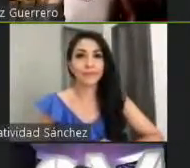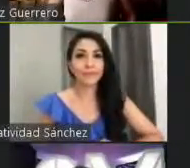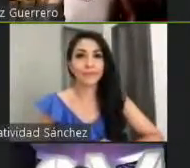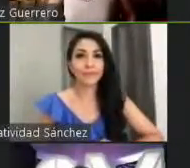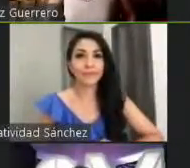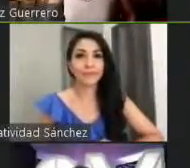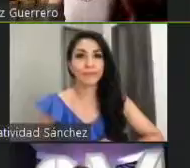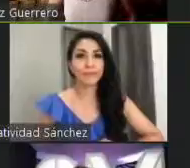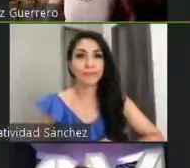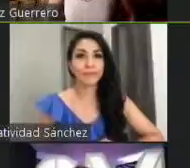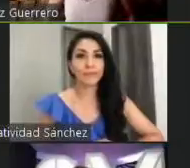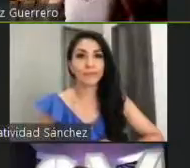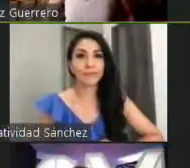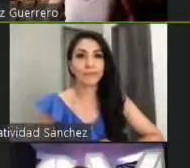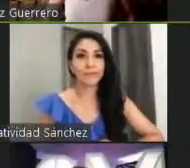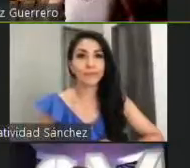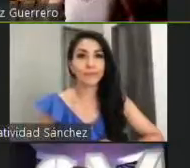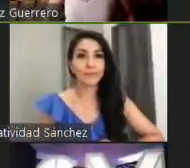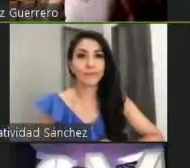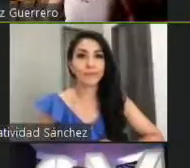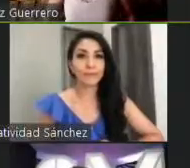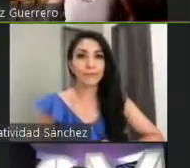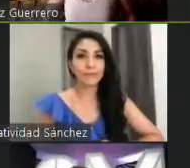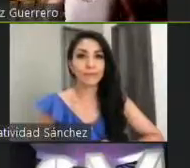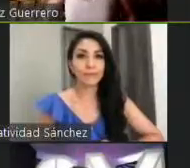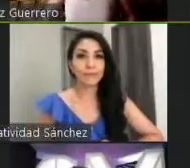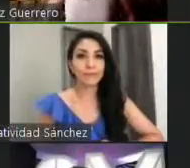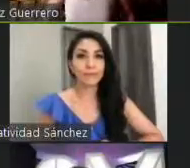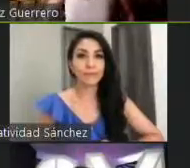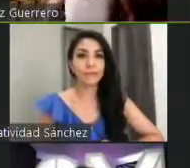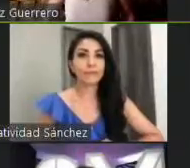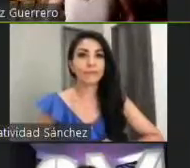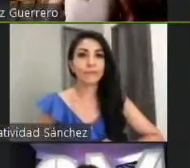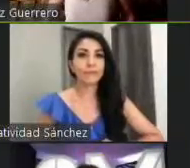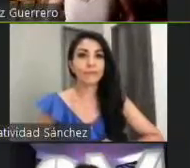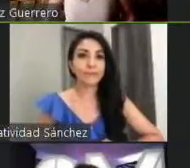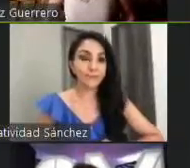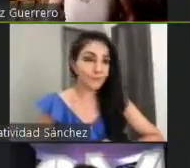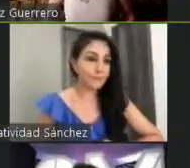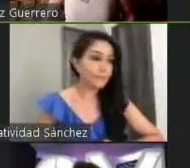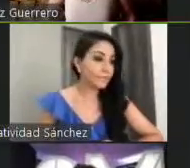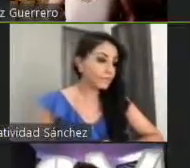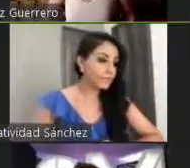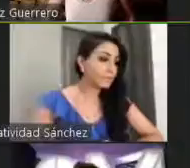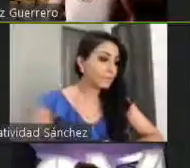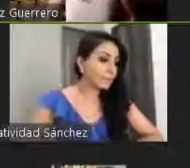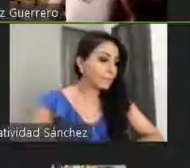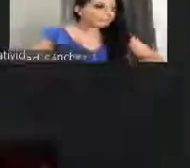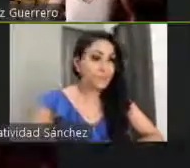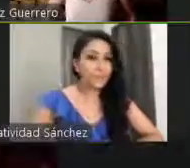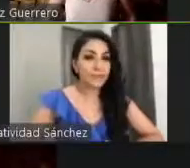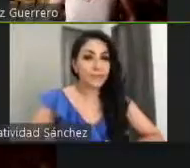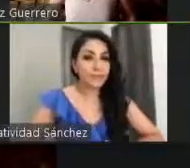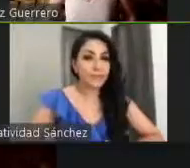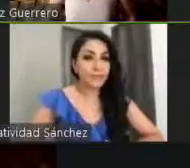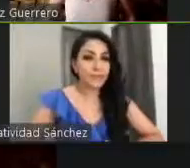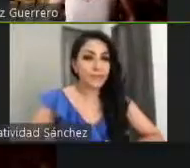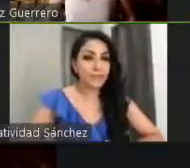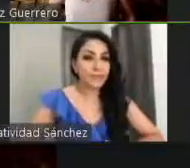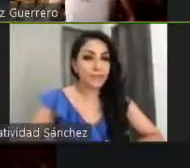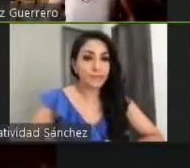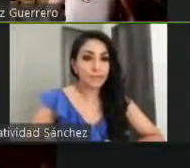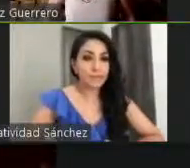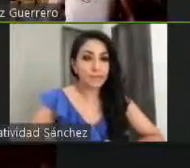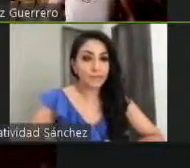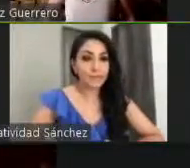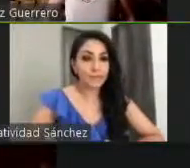sí les recomiendo que lean a los columnistas, se echen ahí un clavado en los periódicos, en los portales, porque si ya de